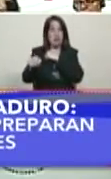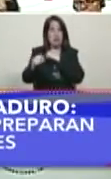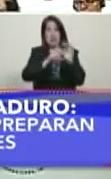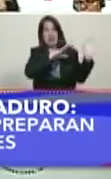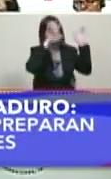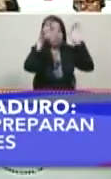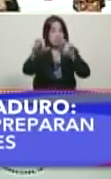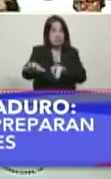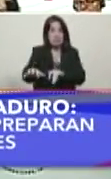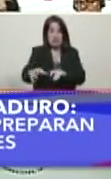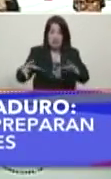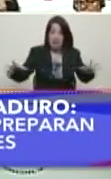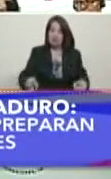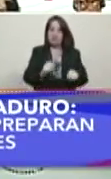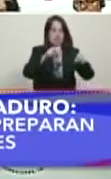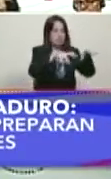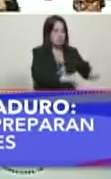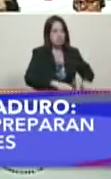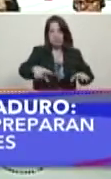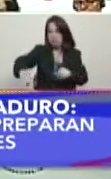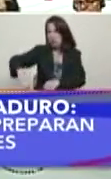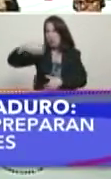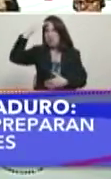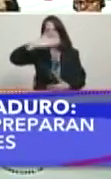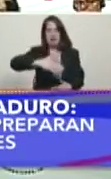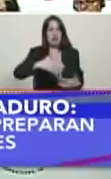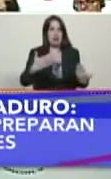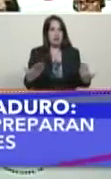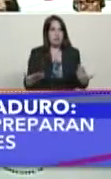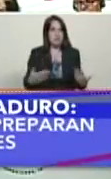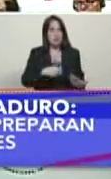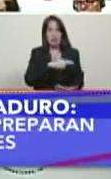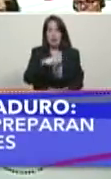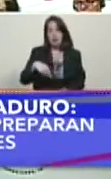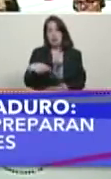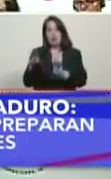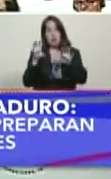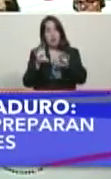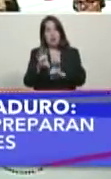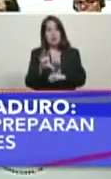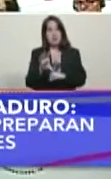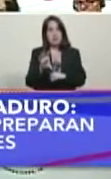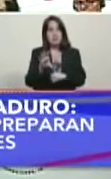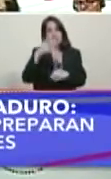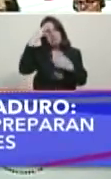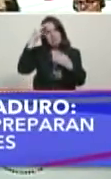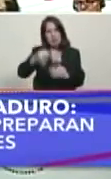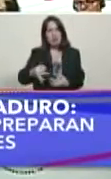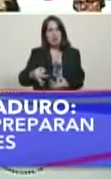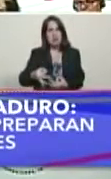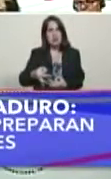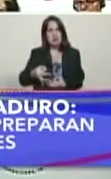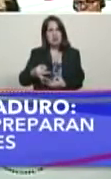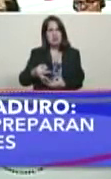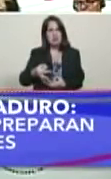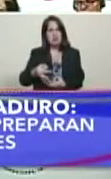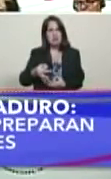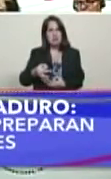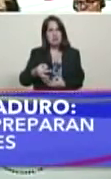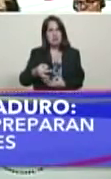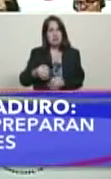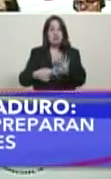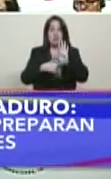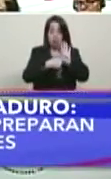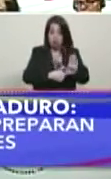una ocupación militar de nuestro país que tengan la seguridad como apenas lo